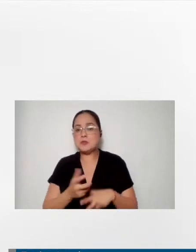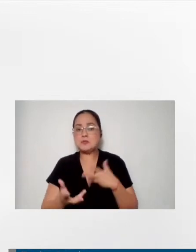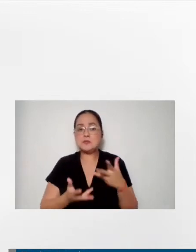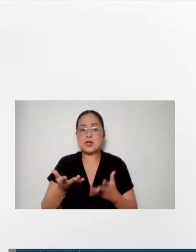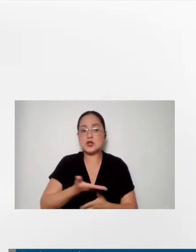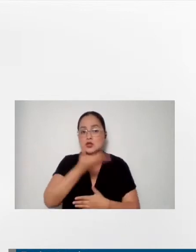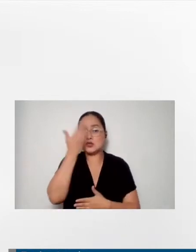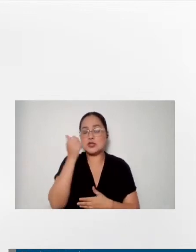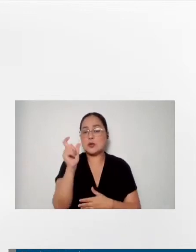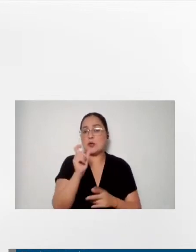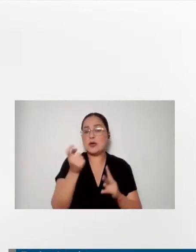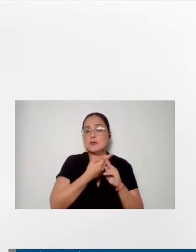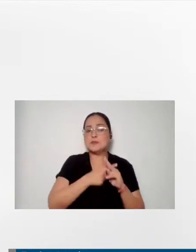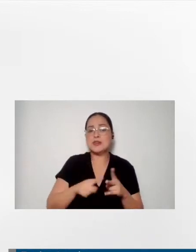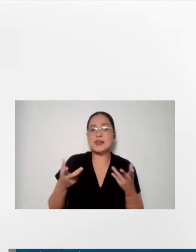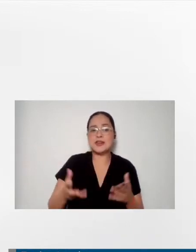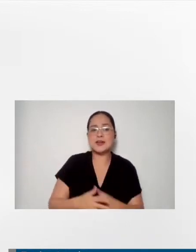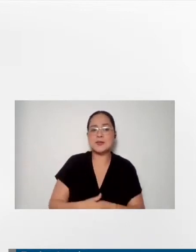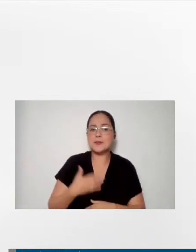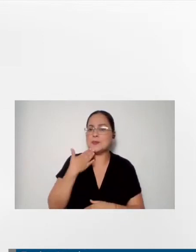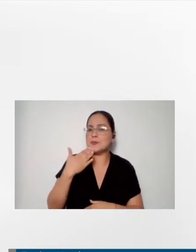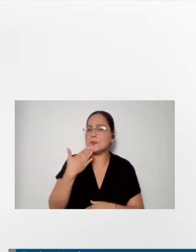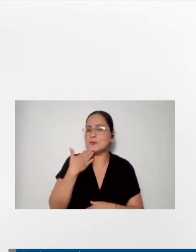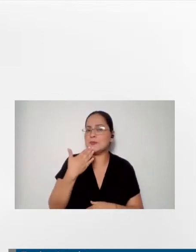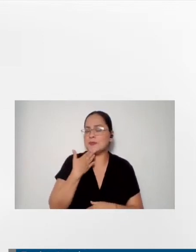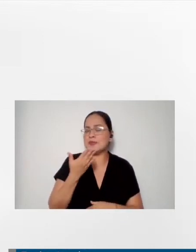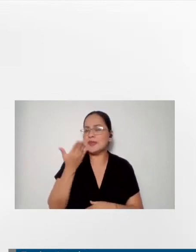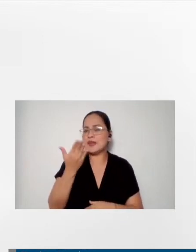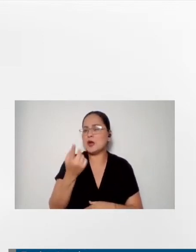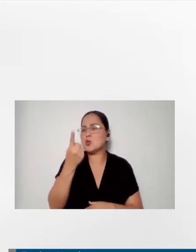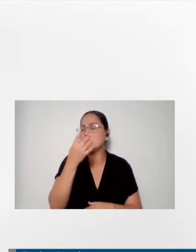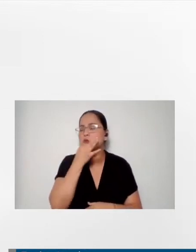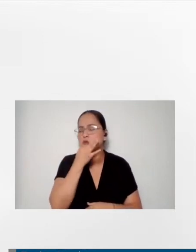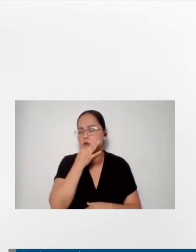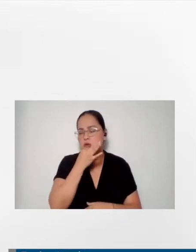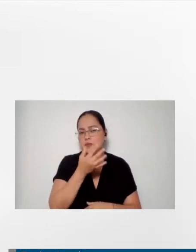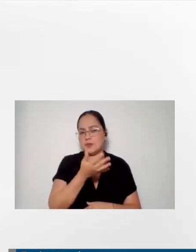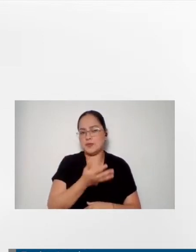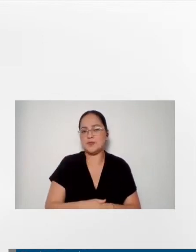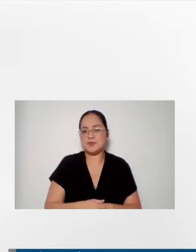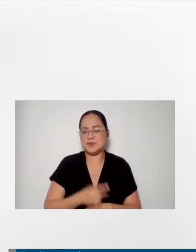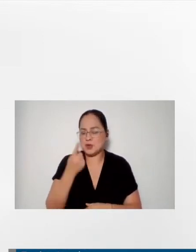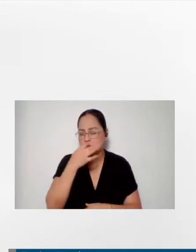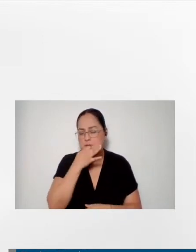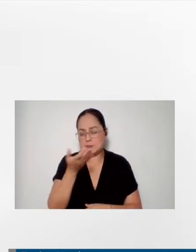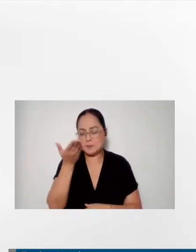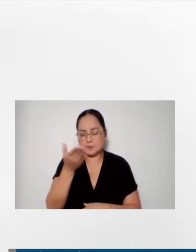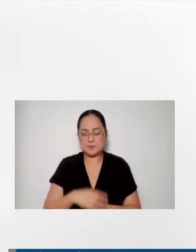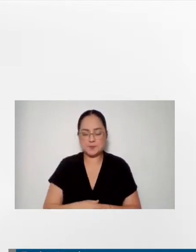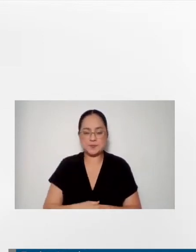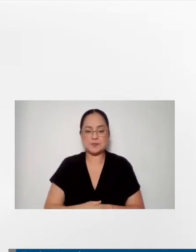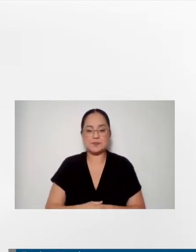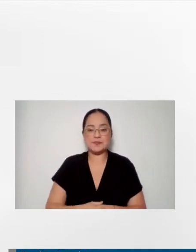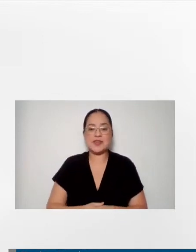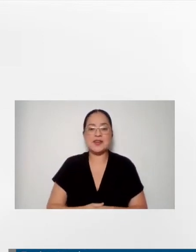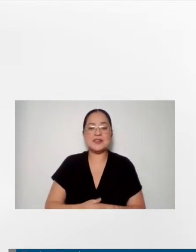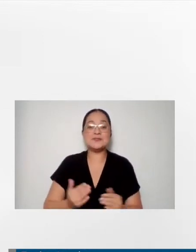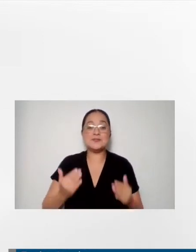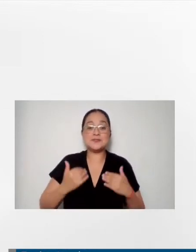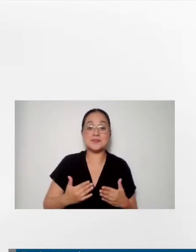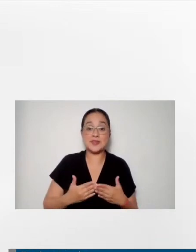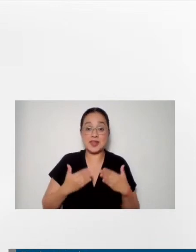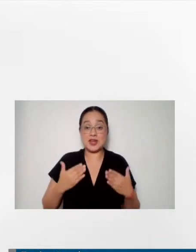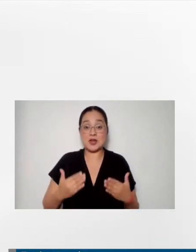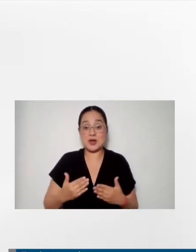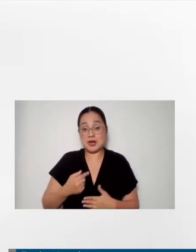me fijé. Vas bien, un minutito más y estamos bien. Okay. Perfecto. Pues solamente a lo